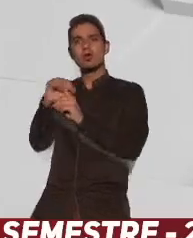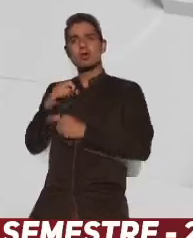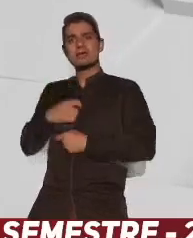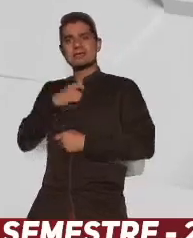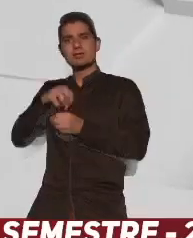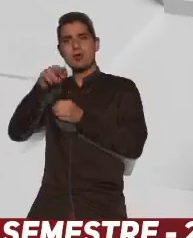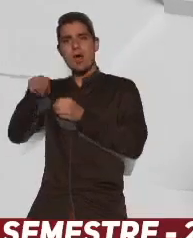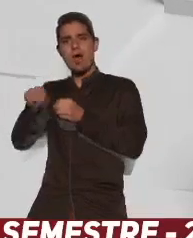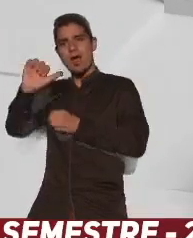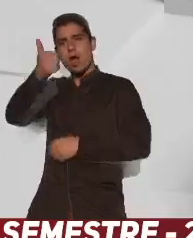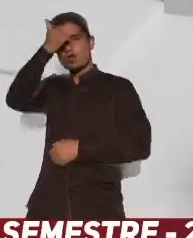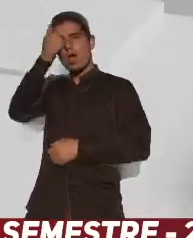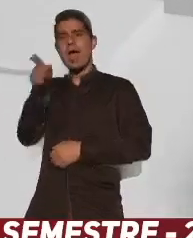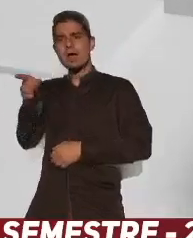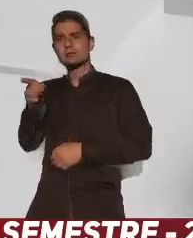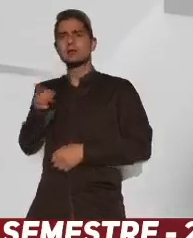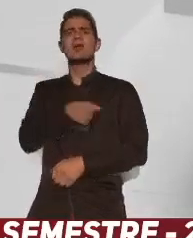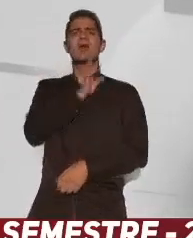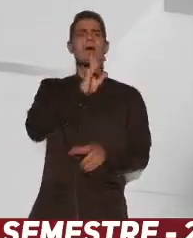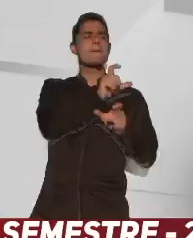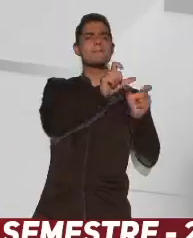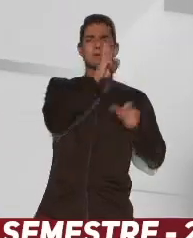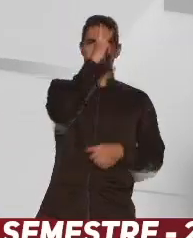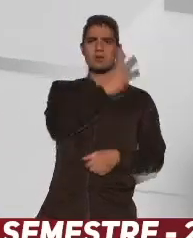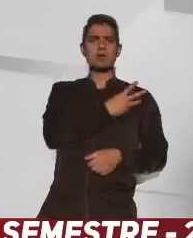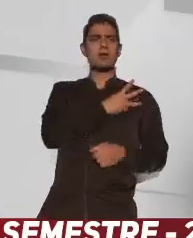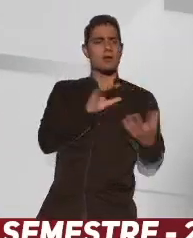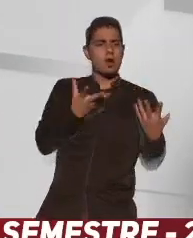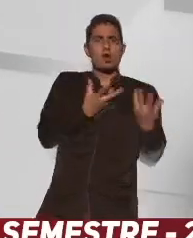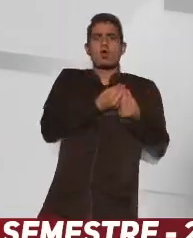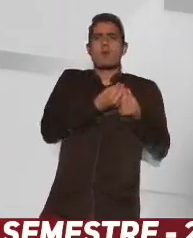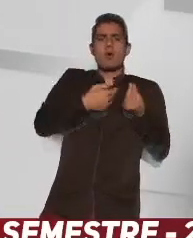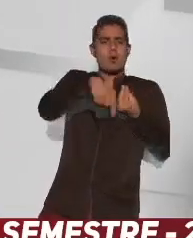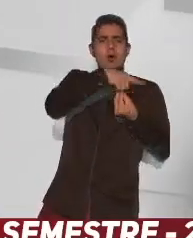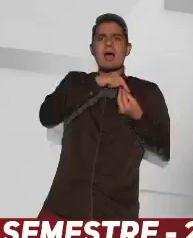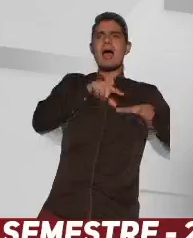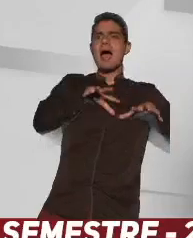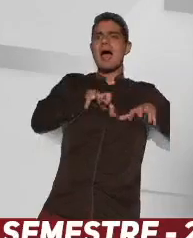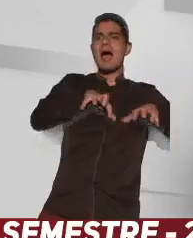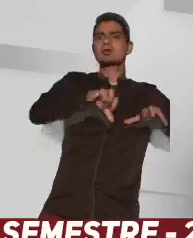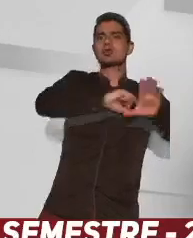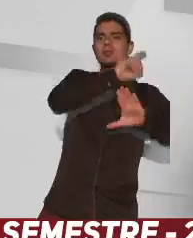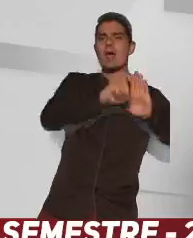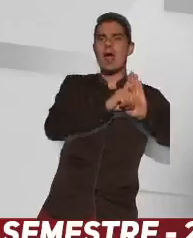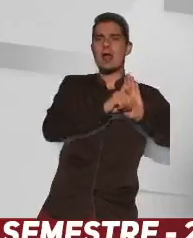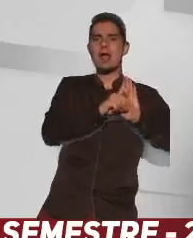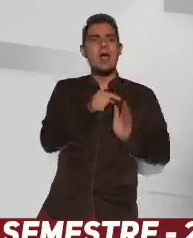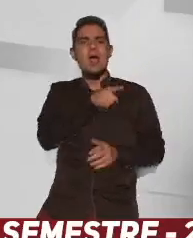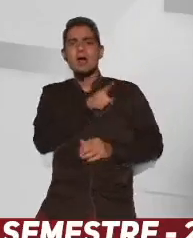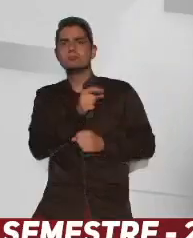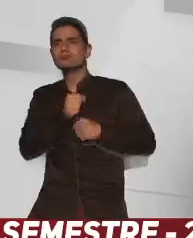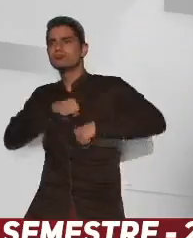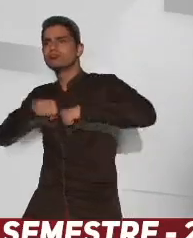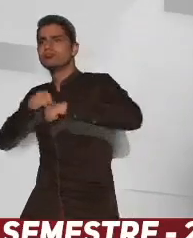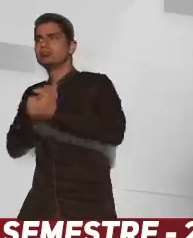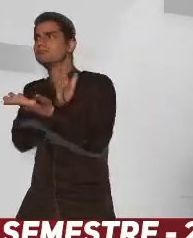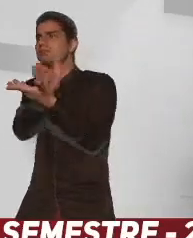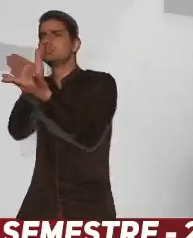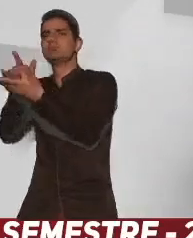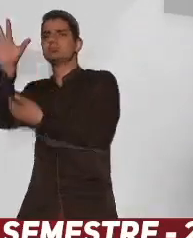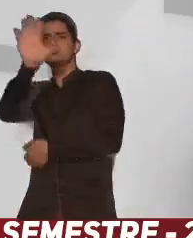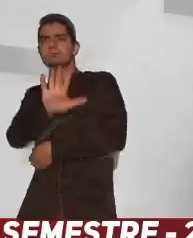trabajo lo conocen muy de cerca nuestros hombres de Acción Integral, que con responsabilidad llegan a todos los rincones de nuestro país en